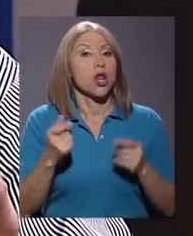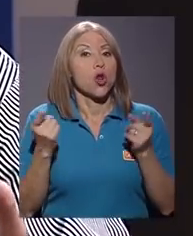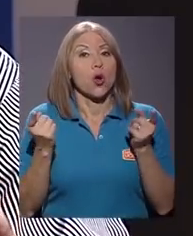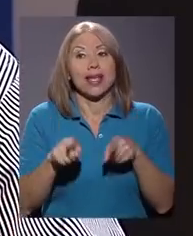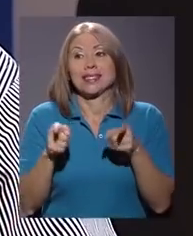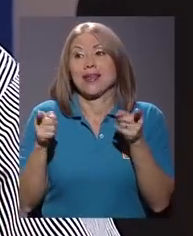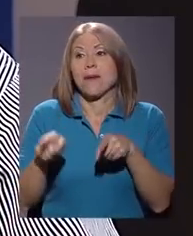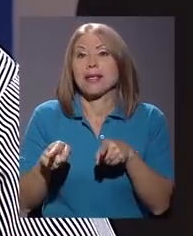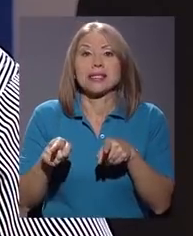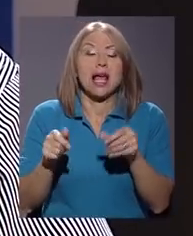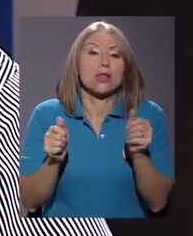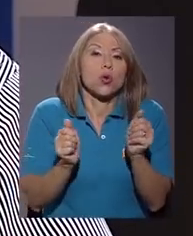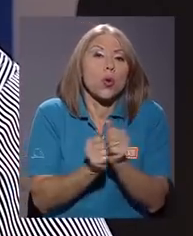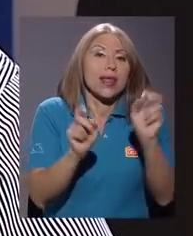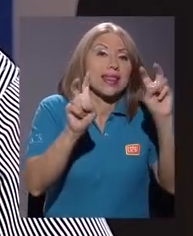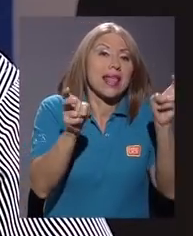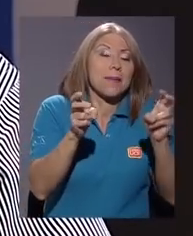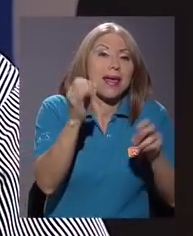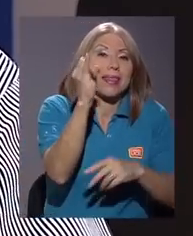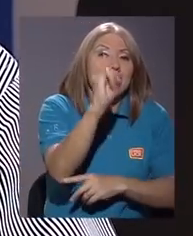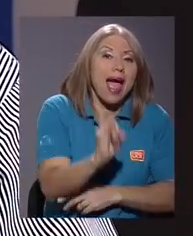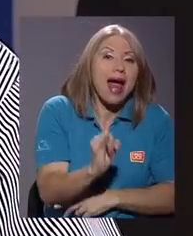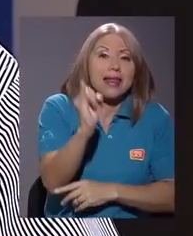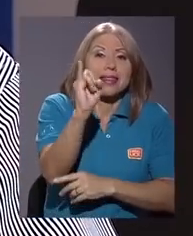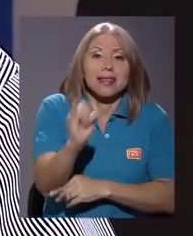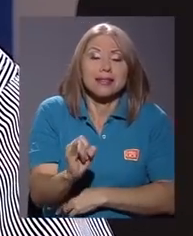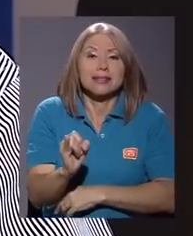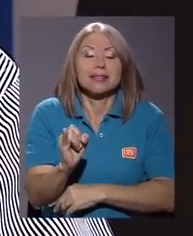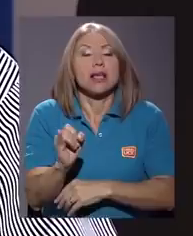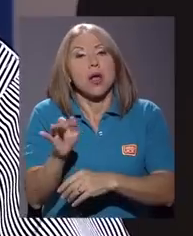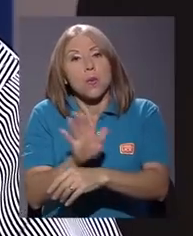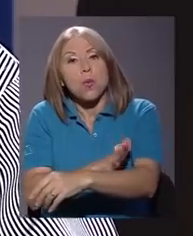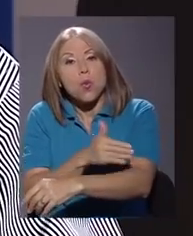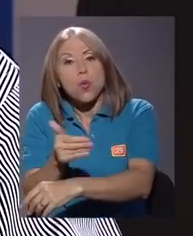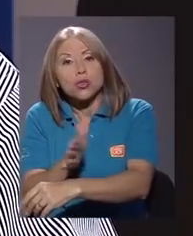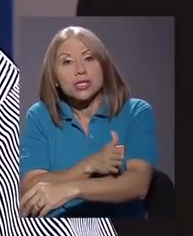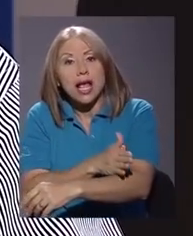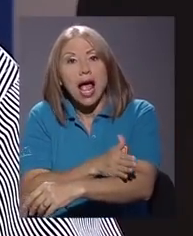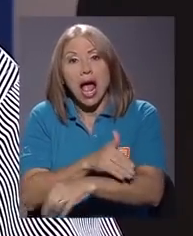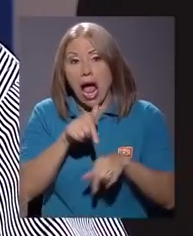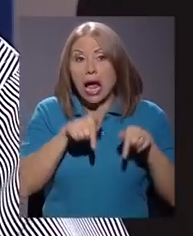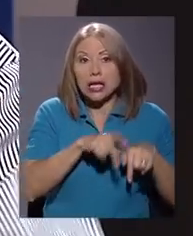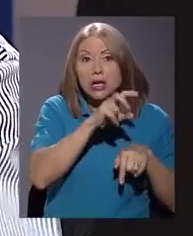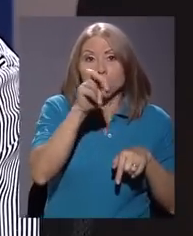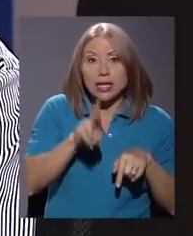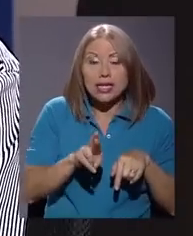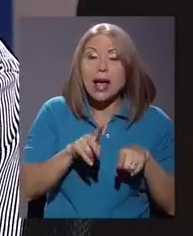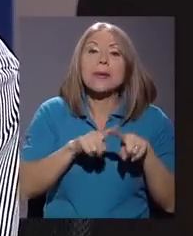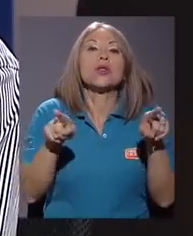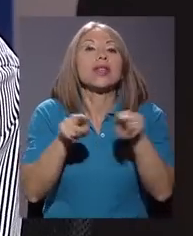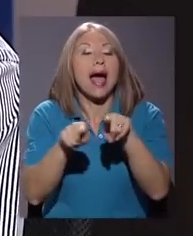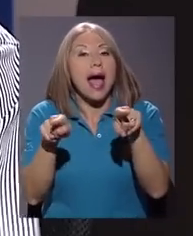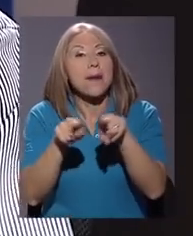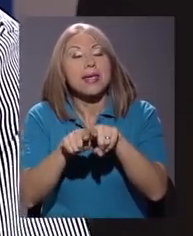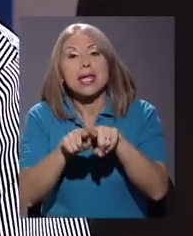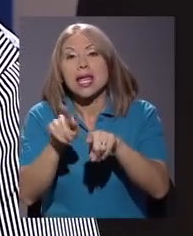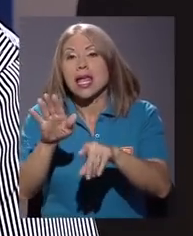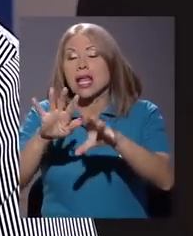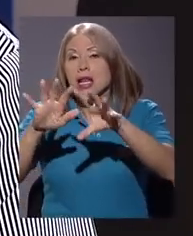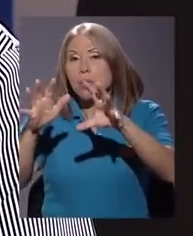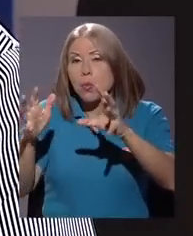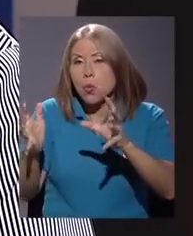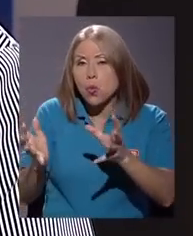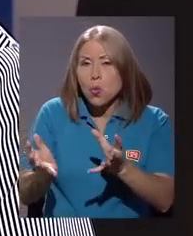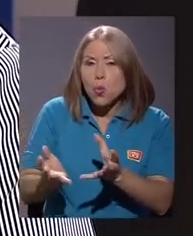alrededor mío en las artes en la música no solo Bueno aquí Costa Rica por supuesto pero en el mundo sobre todo en el entorno inmediato en el que me